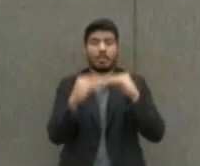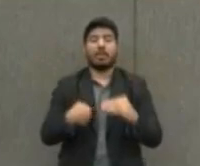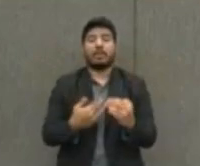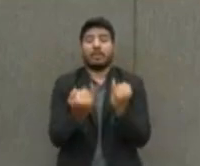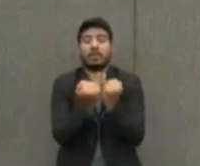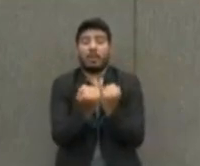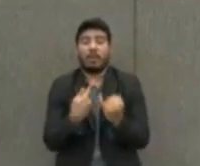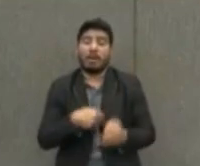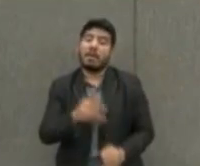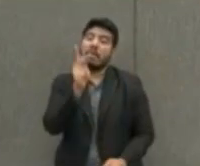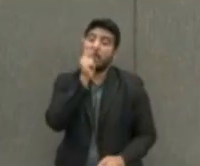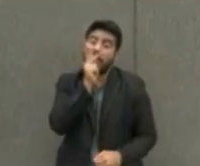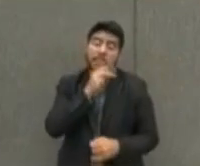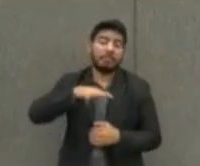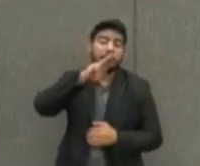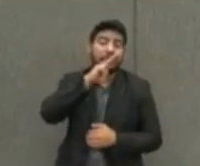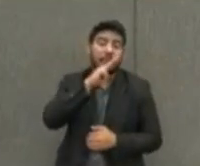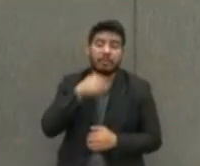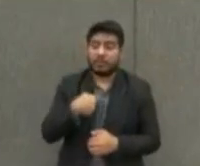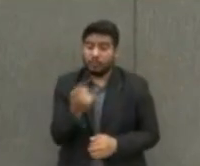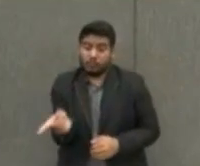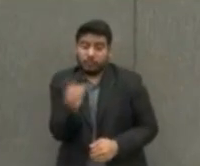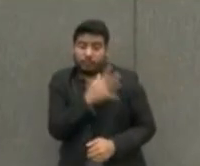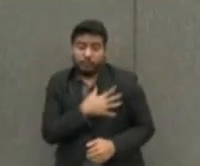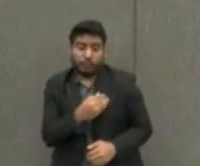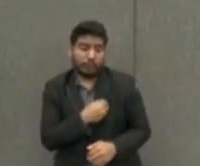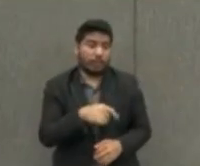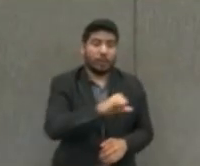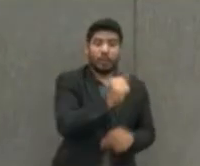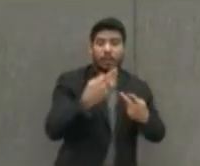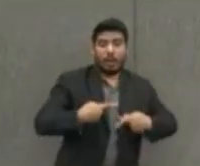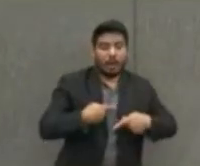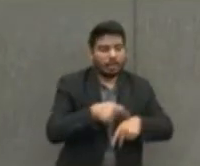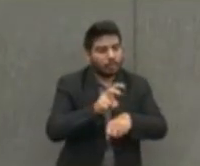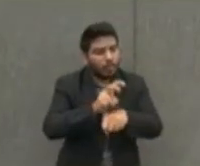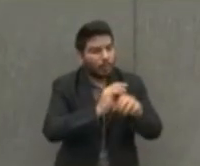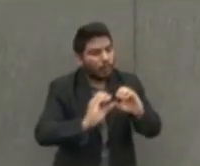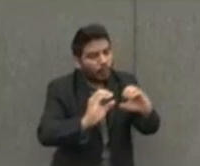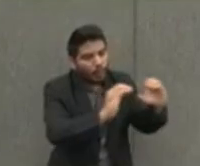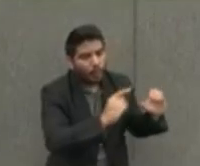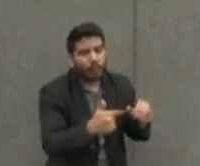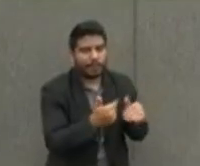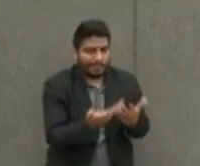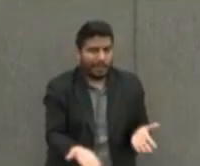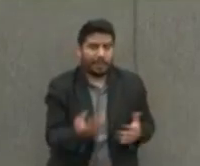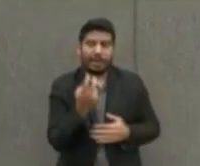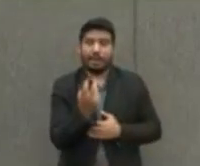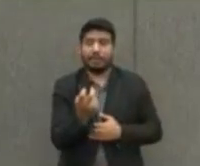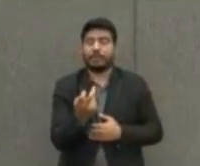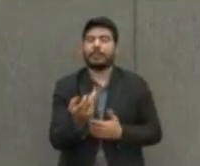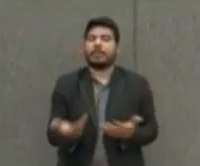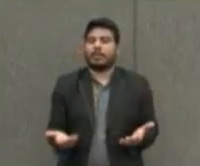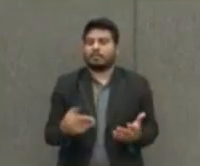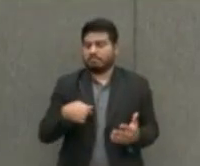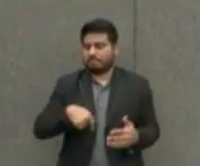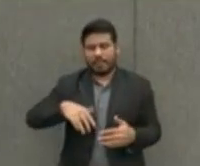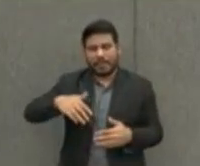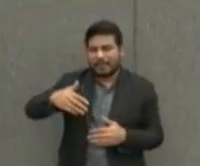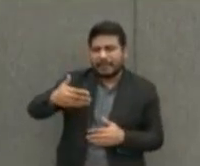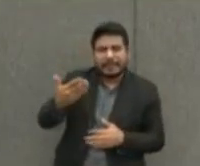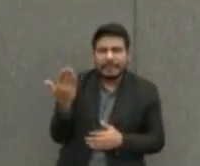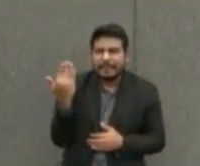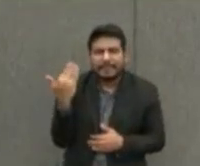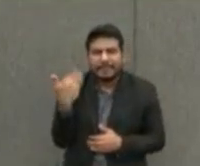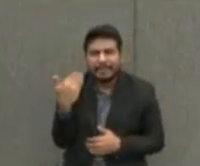a padres y a madres de la misma manera además recientemente agilizamos el procedimiento